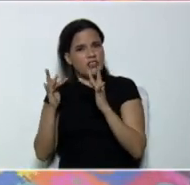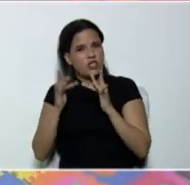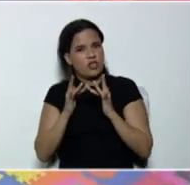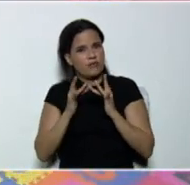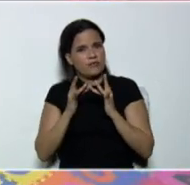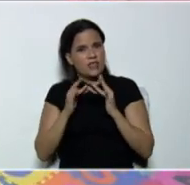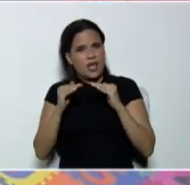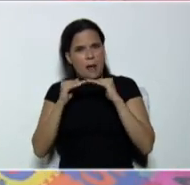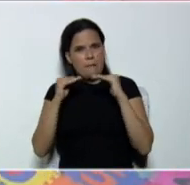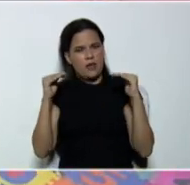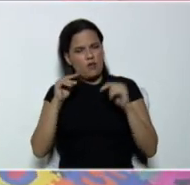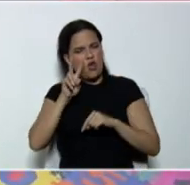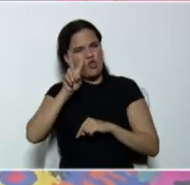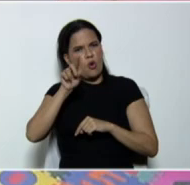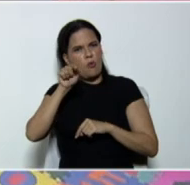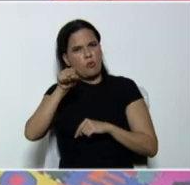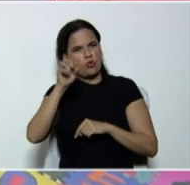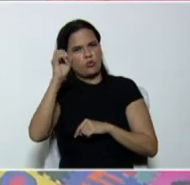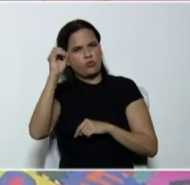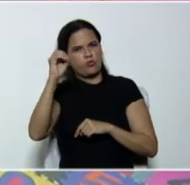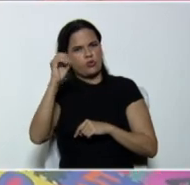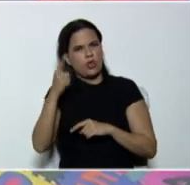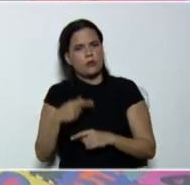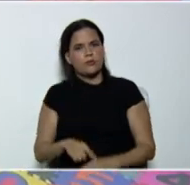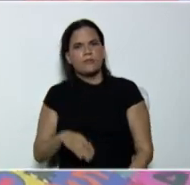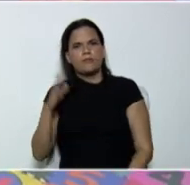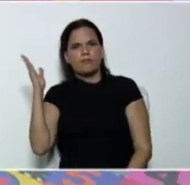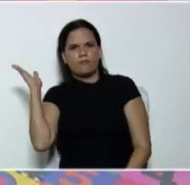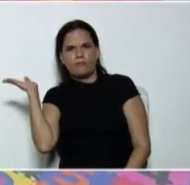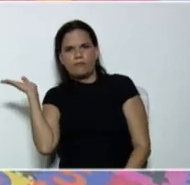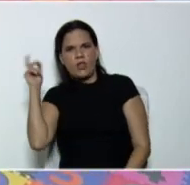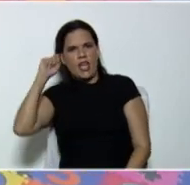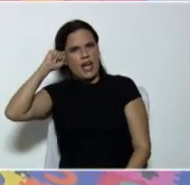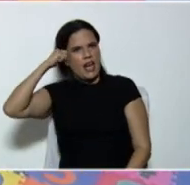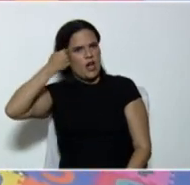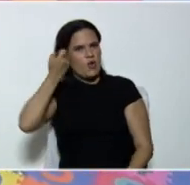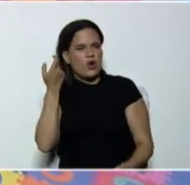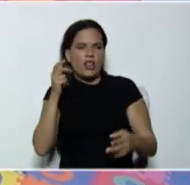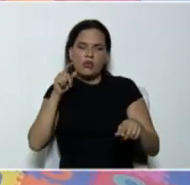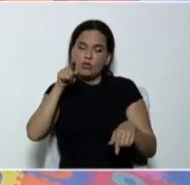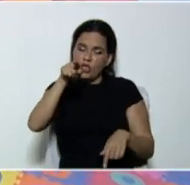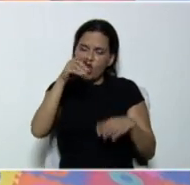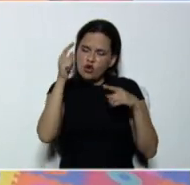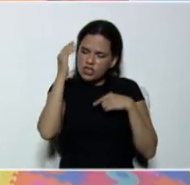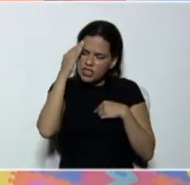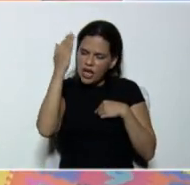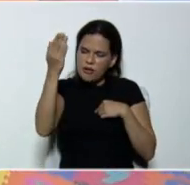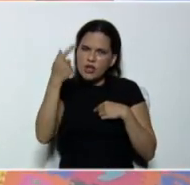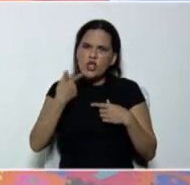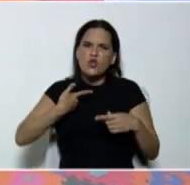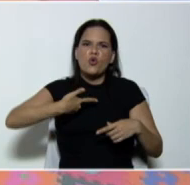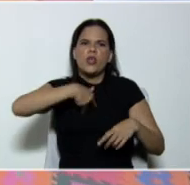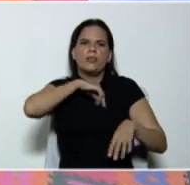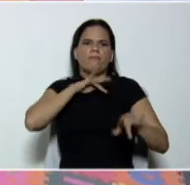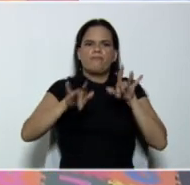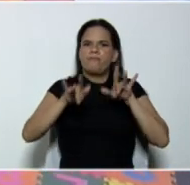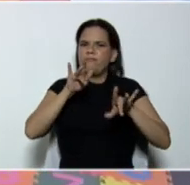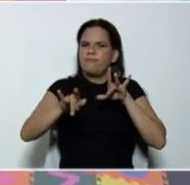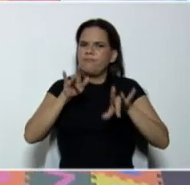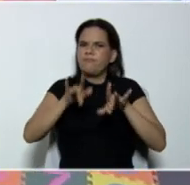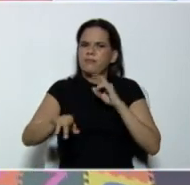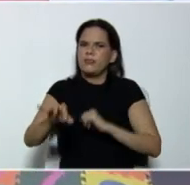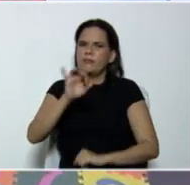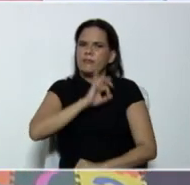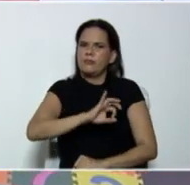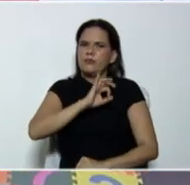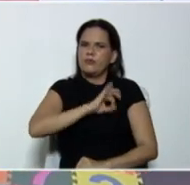digital 2.0. Por eso en pantalla les estamos recordando, porque ya ustedes lo saben, nuestras plataformas digitales. Se trata